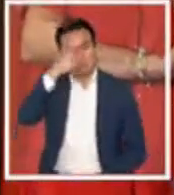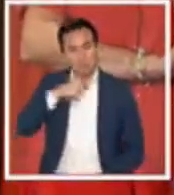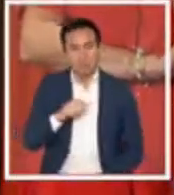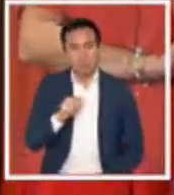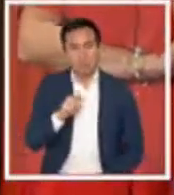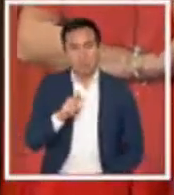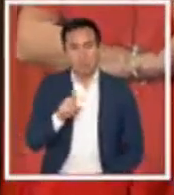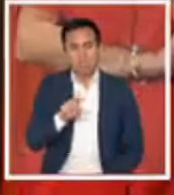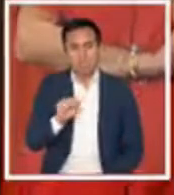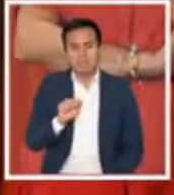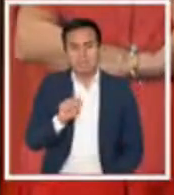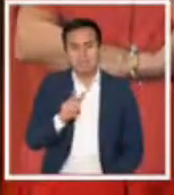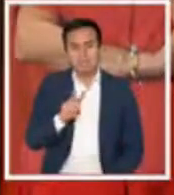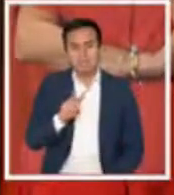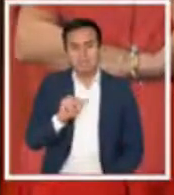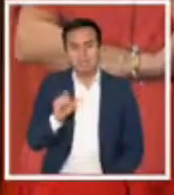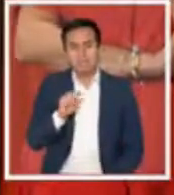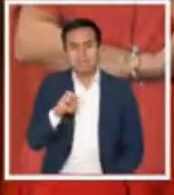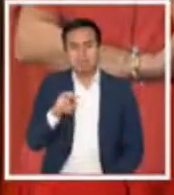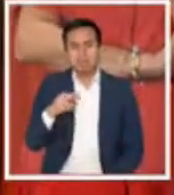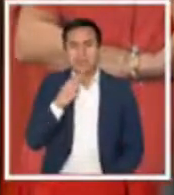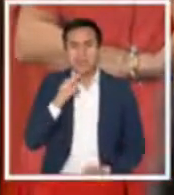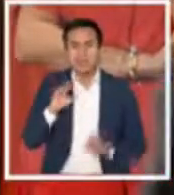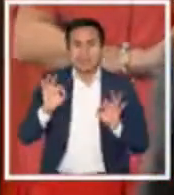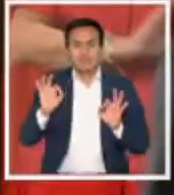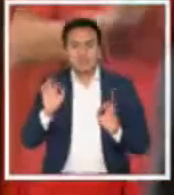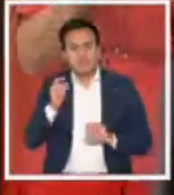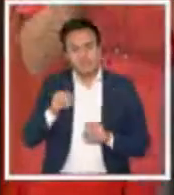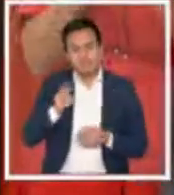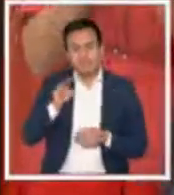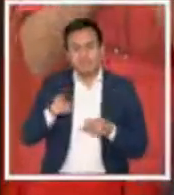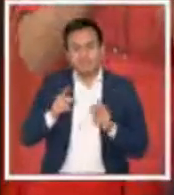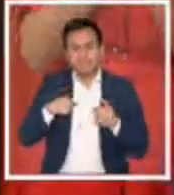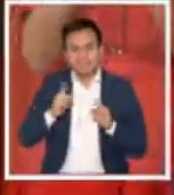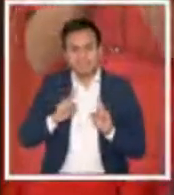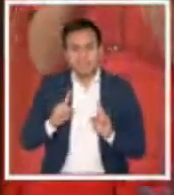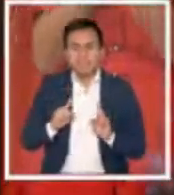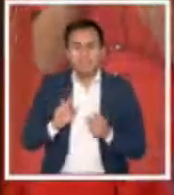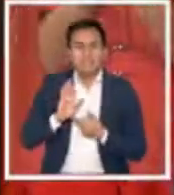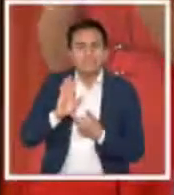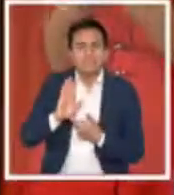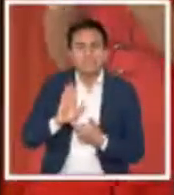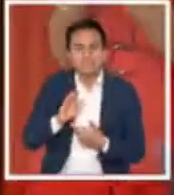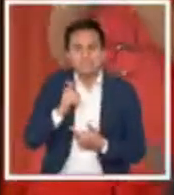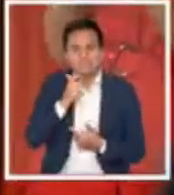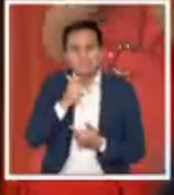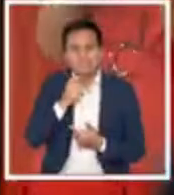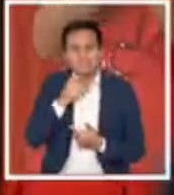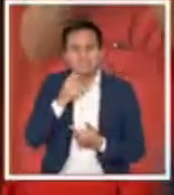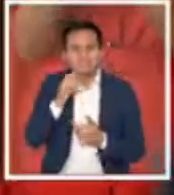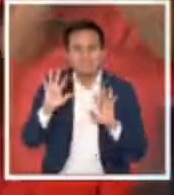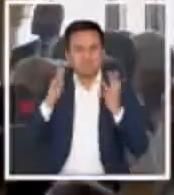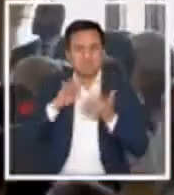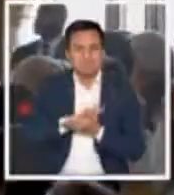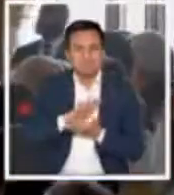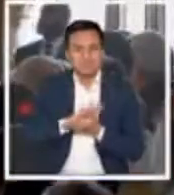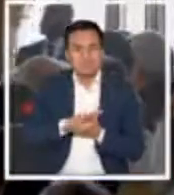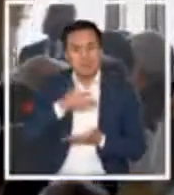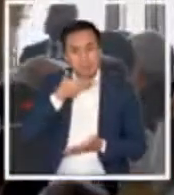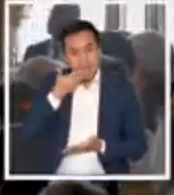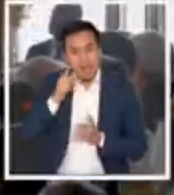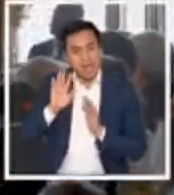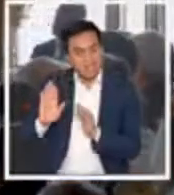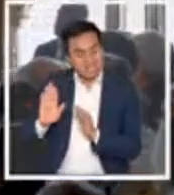Teresa Wilmsmont y no soy apta para señoritas. Se las presento a distancia en sus propias